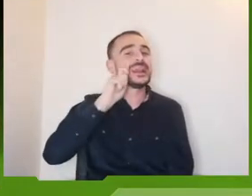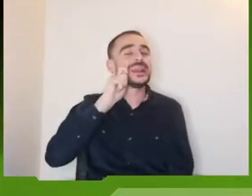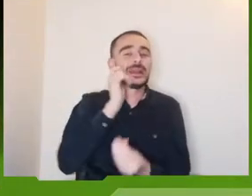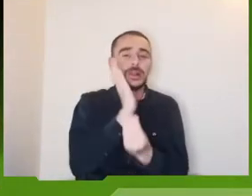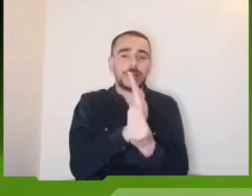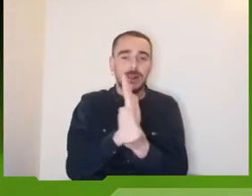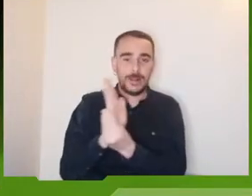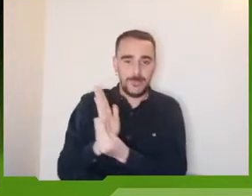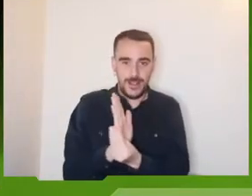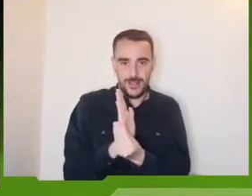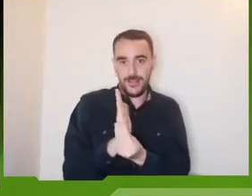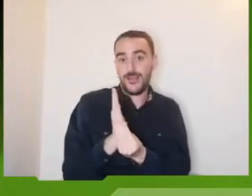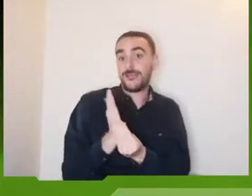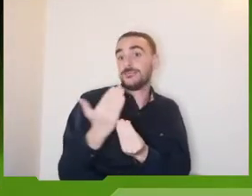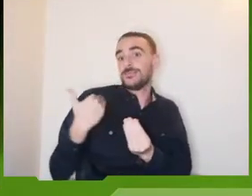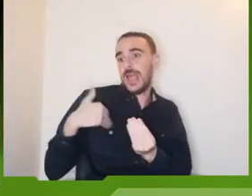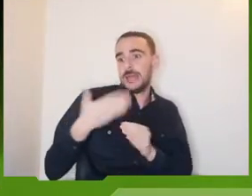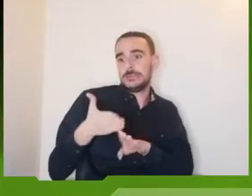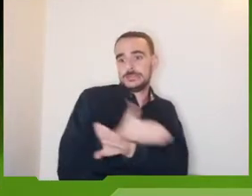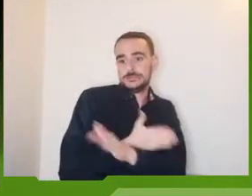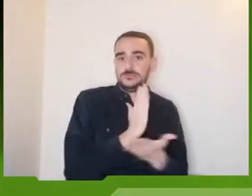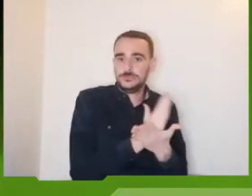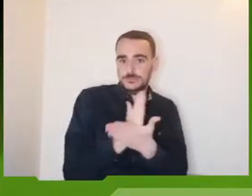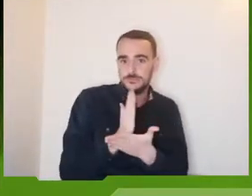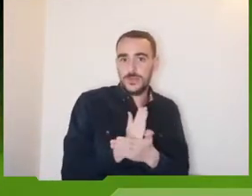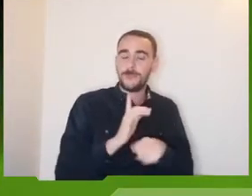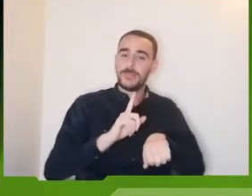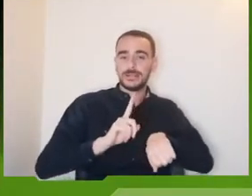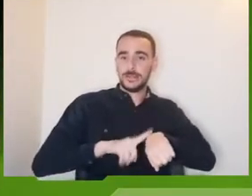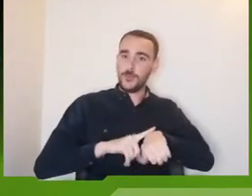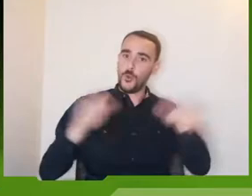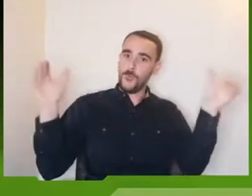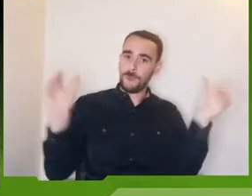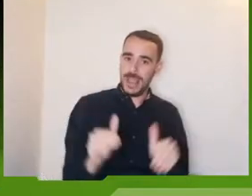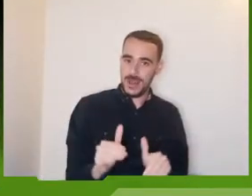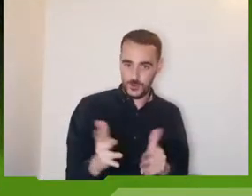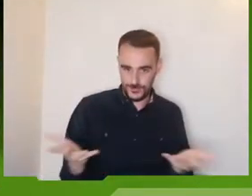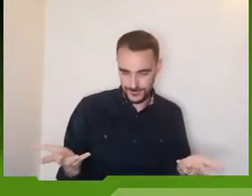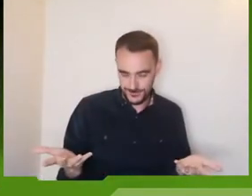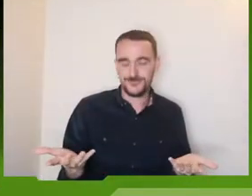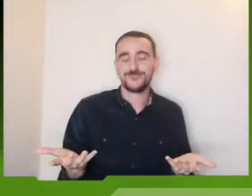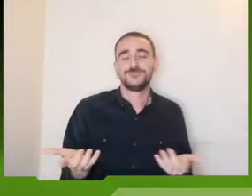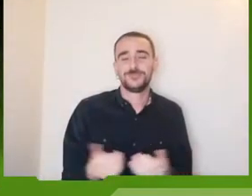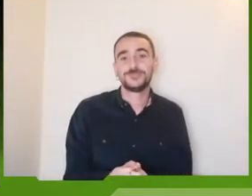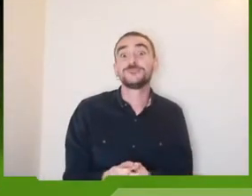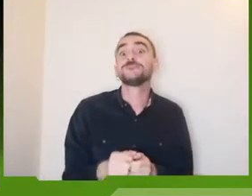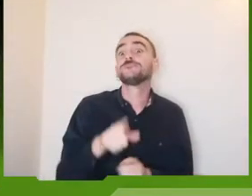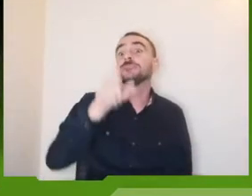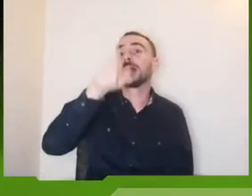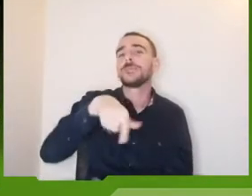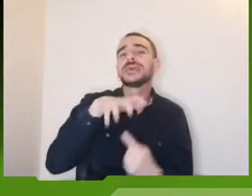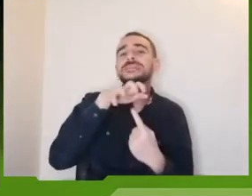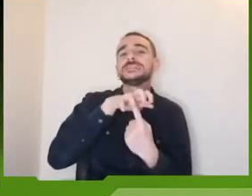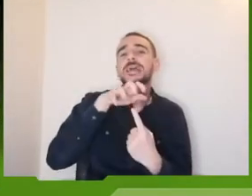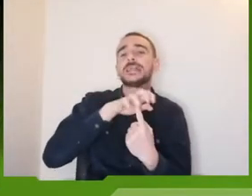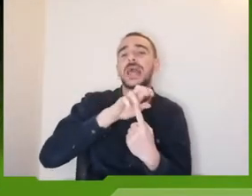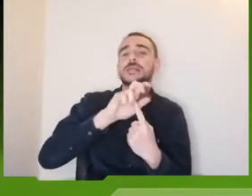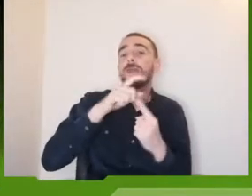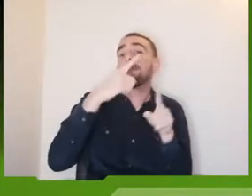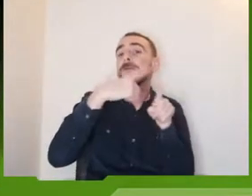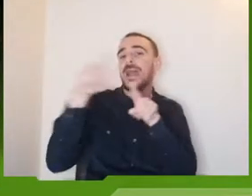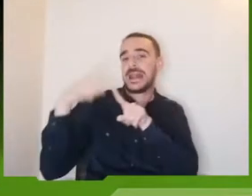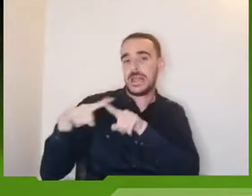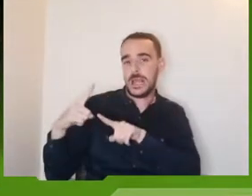La he picado por lo que os decía del tiempo. Y aquí tenemos las setas variadas. En este caso